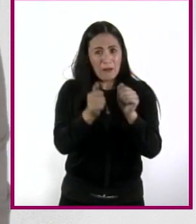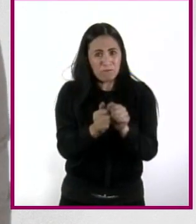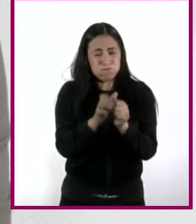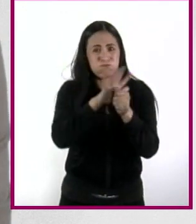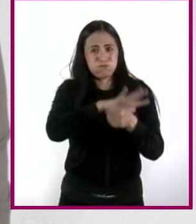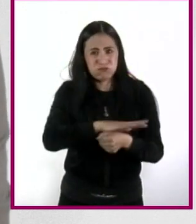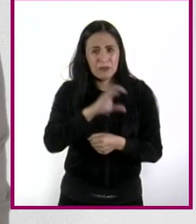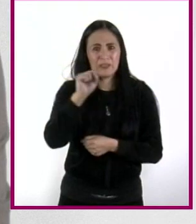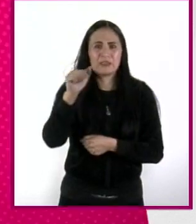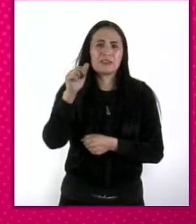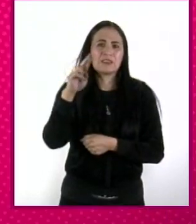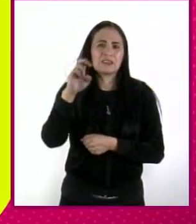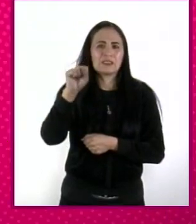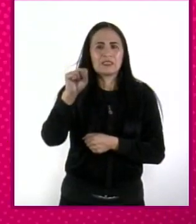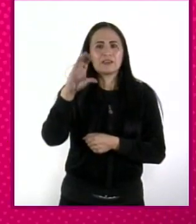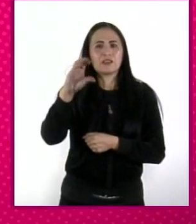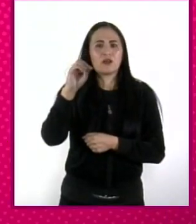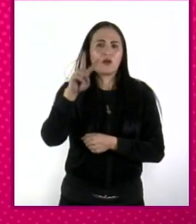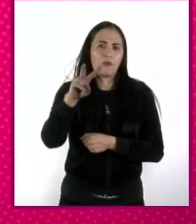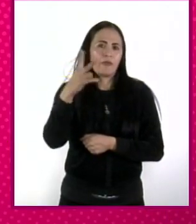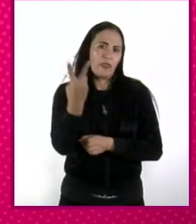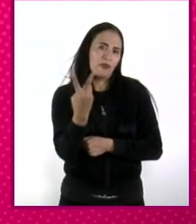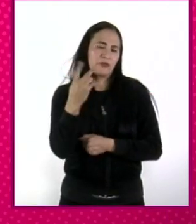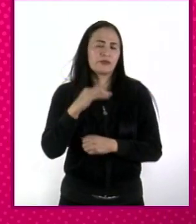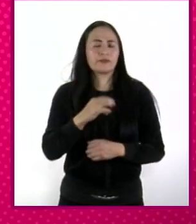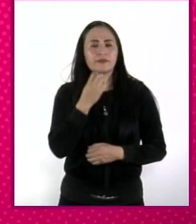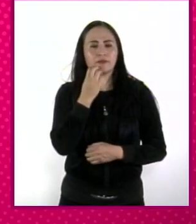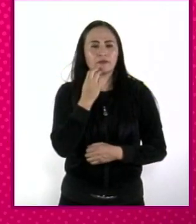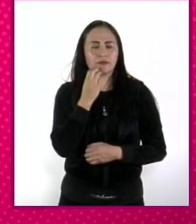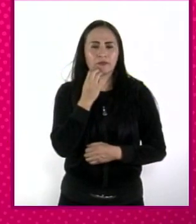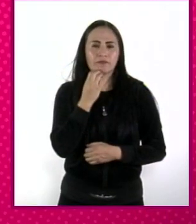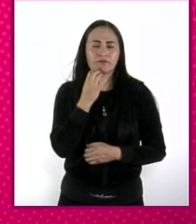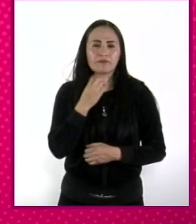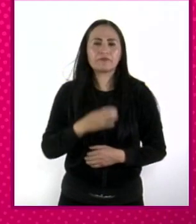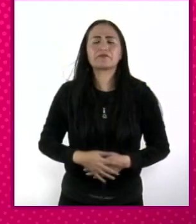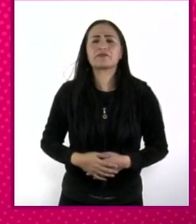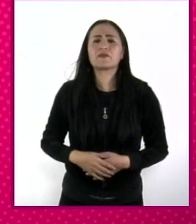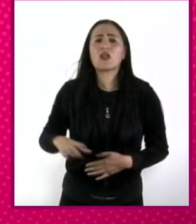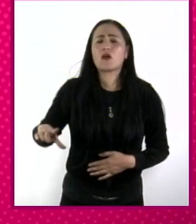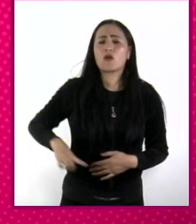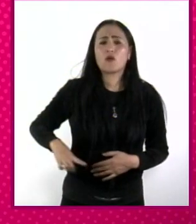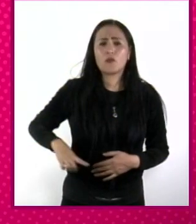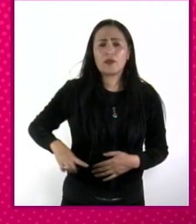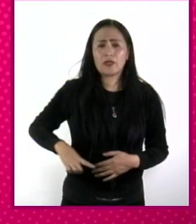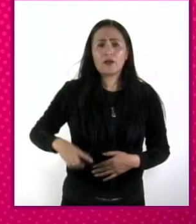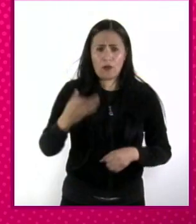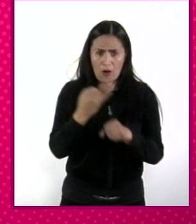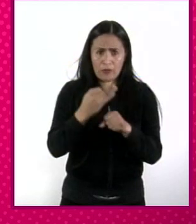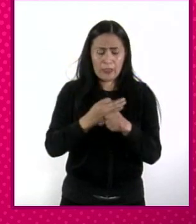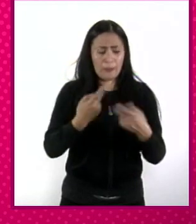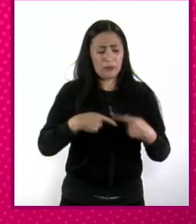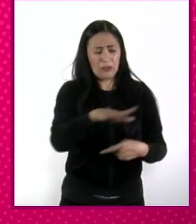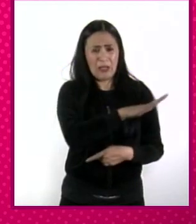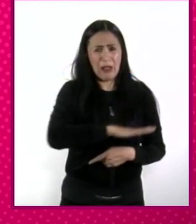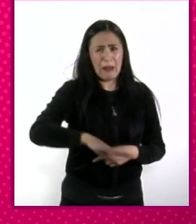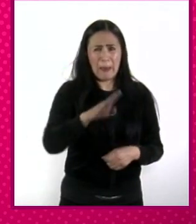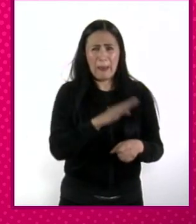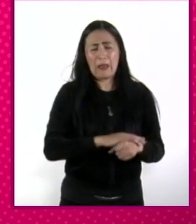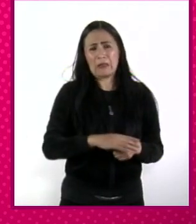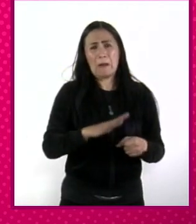por SARS-CoV-2. ¿Es viable el Estado benefactor en los tiempos actuales?